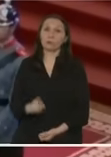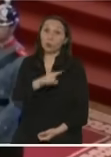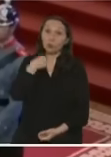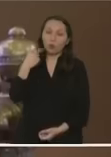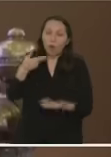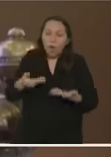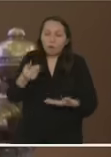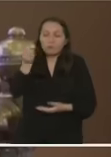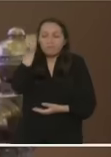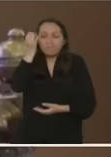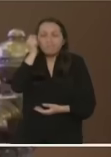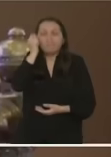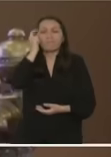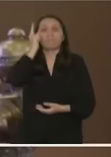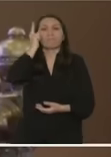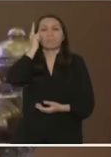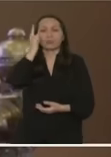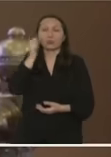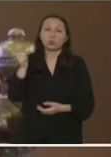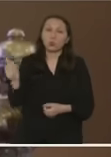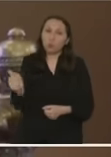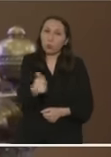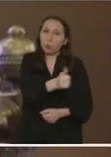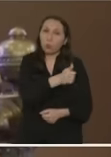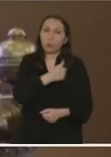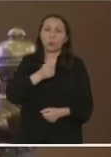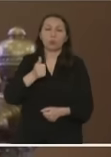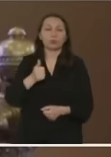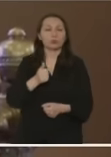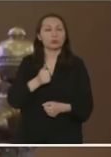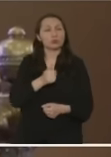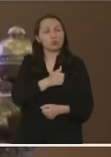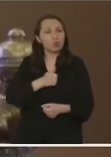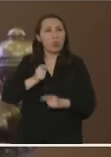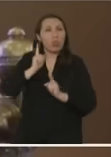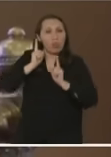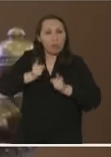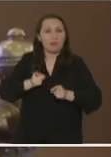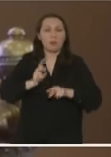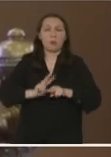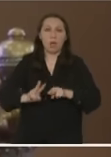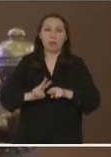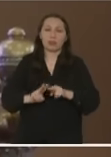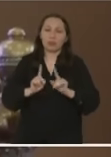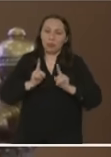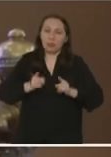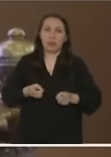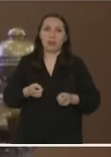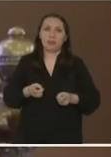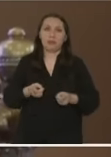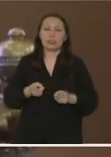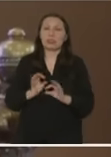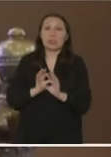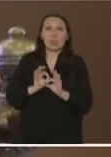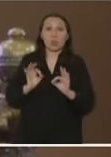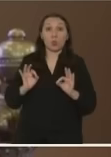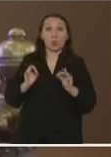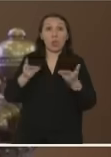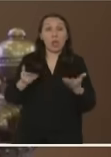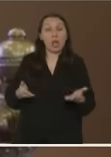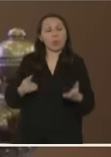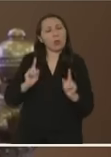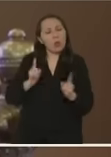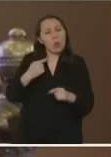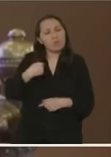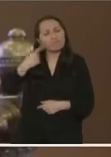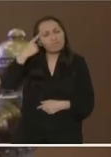Hemos aprendido de ello y todos debiéramos hacerlo. Nada de esto, sin